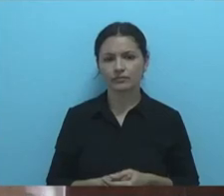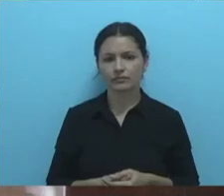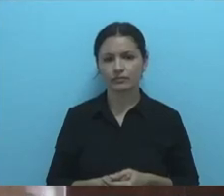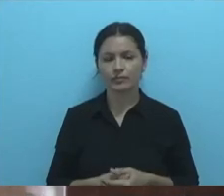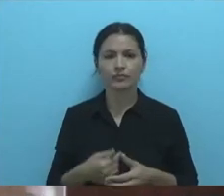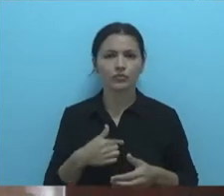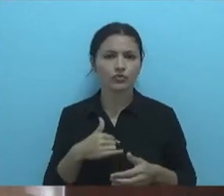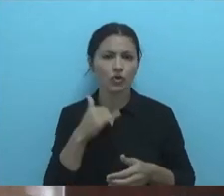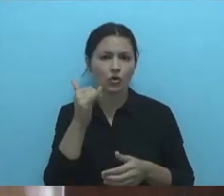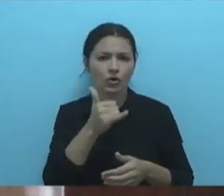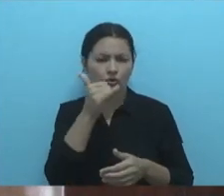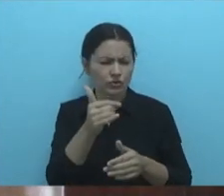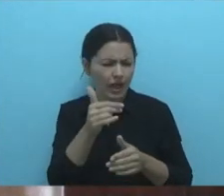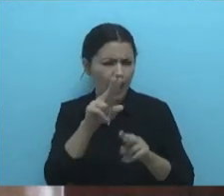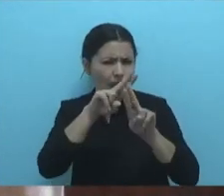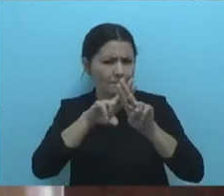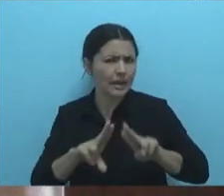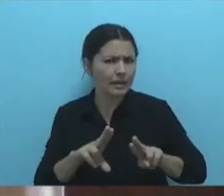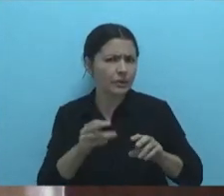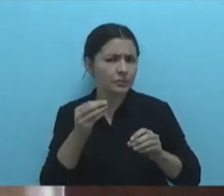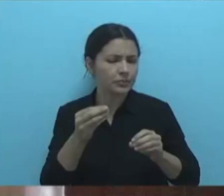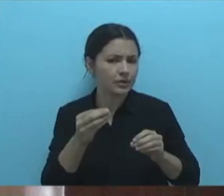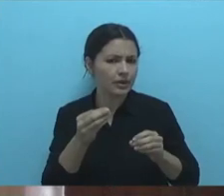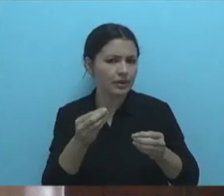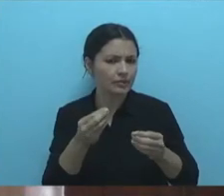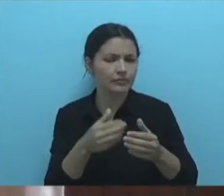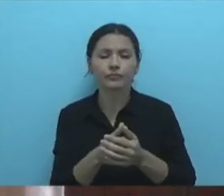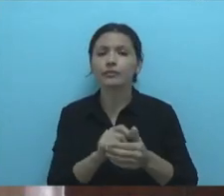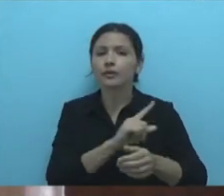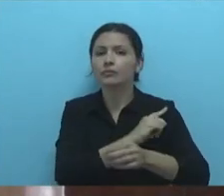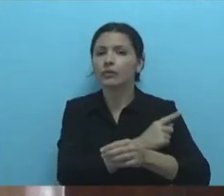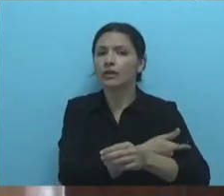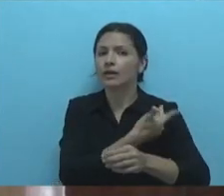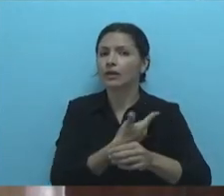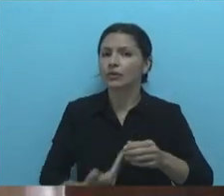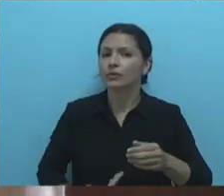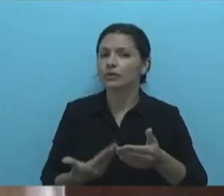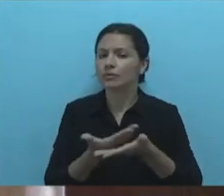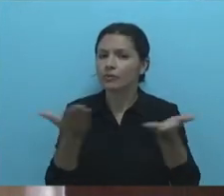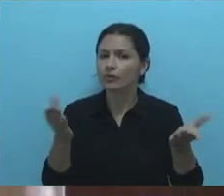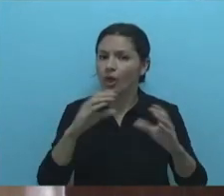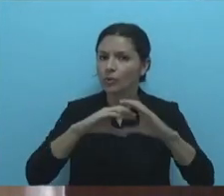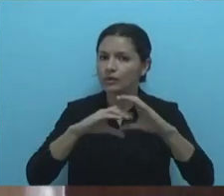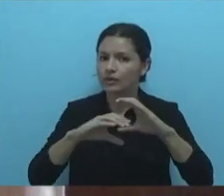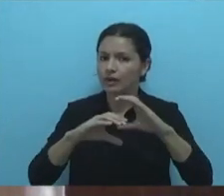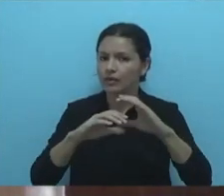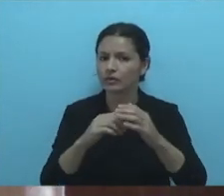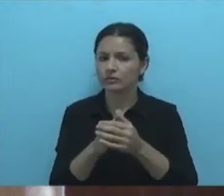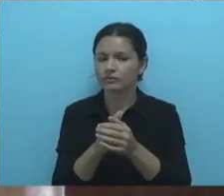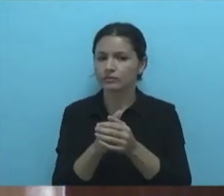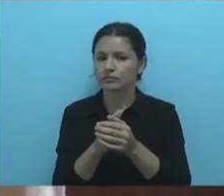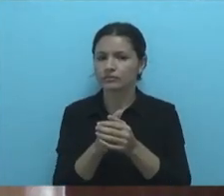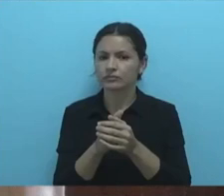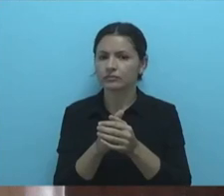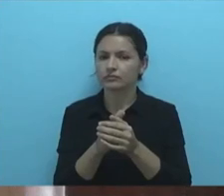no textualizar un poco El veto fue publicado por el poder ejecutivo y por lo tanto comunicado a la legislatura no